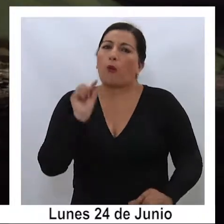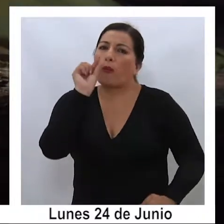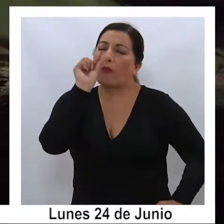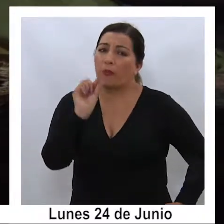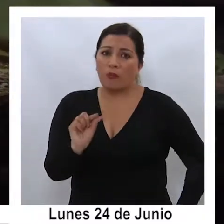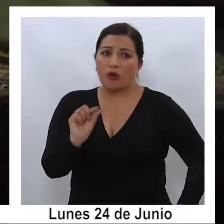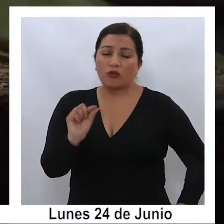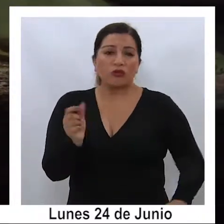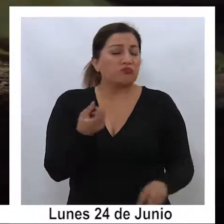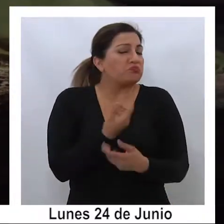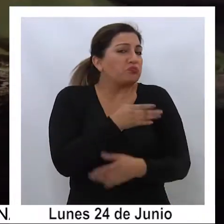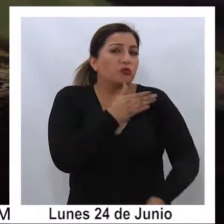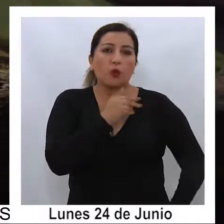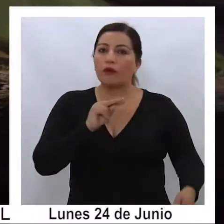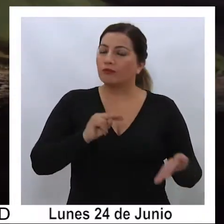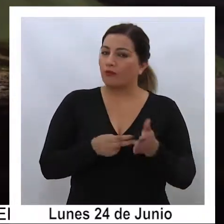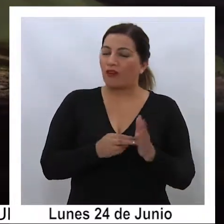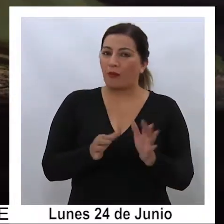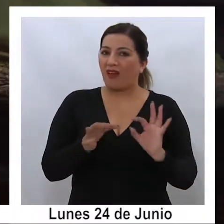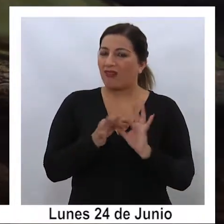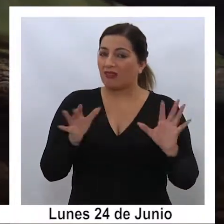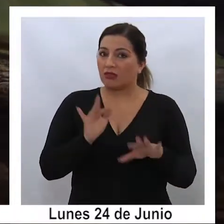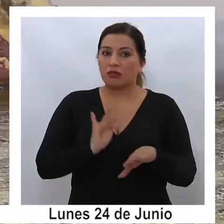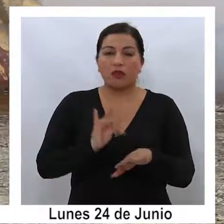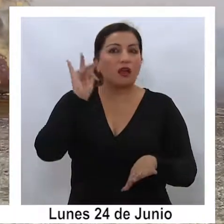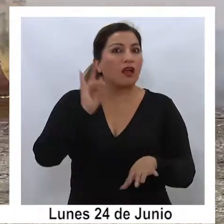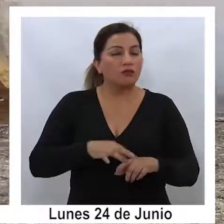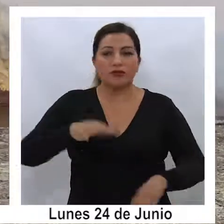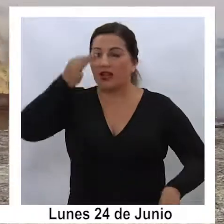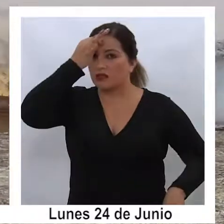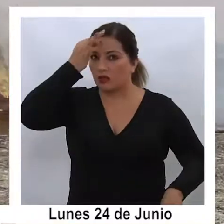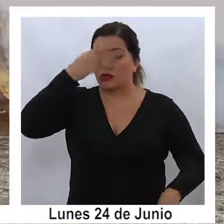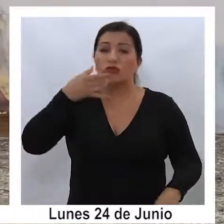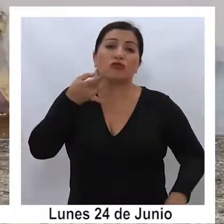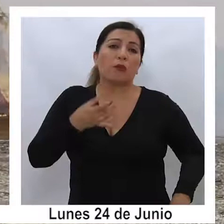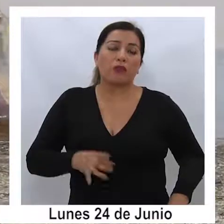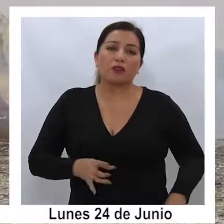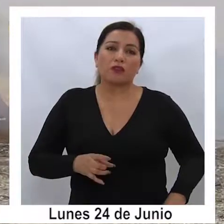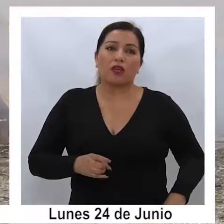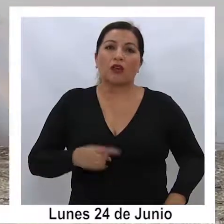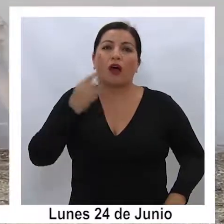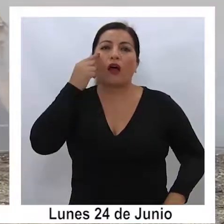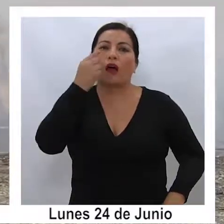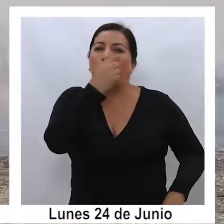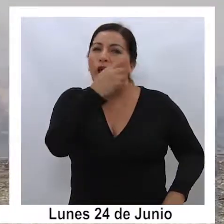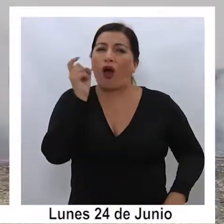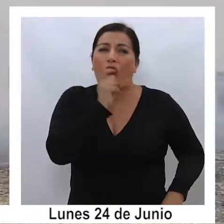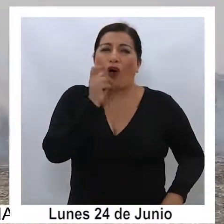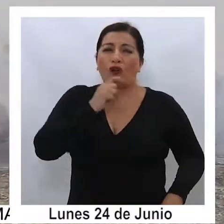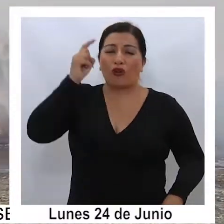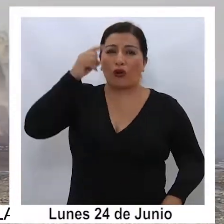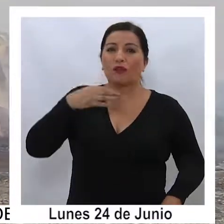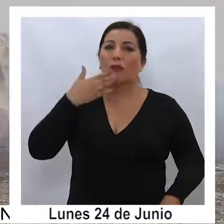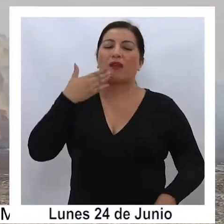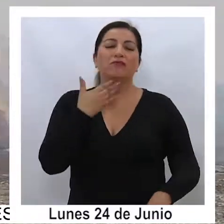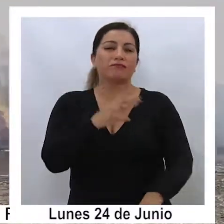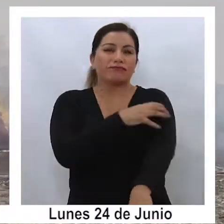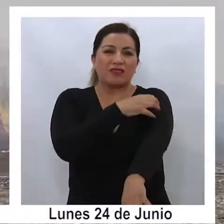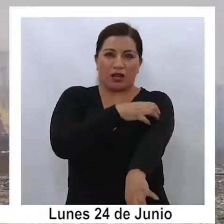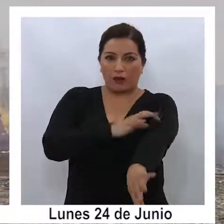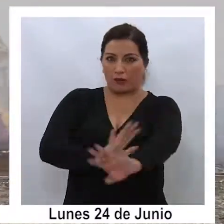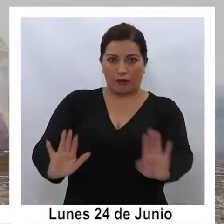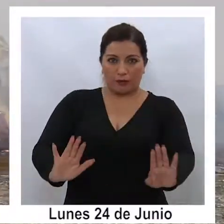cantidades no producen alteraciones graves de salud, salvo el enrojecimiento de los ojos o posible picor en la piel.